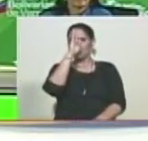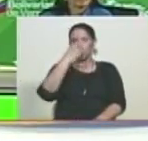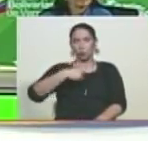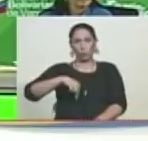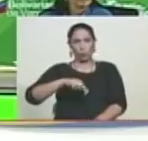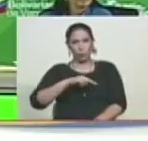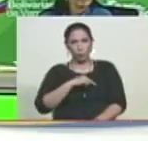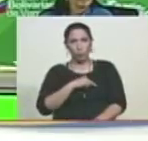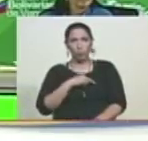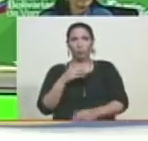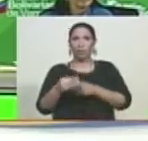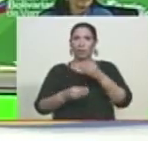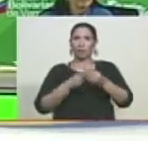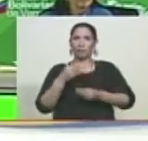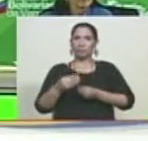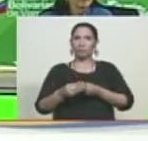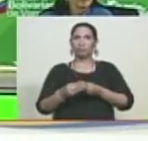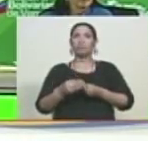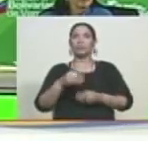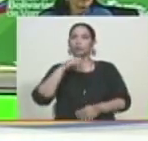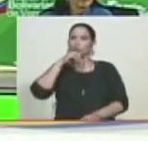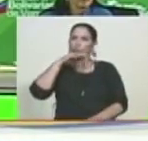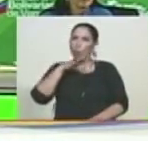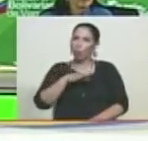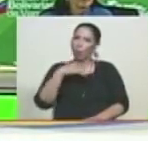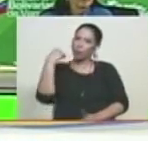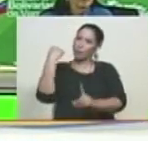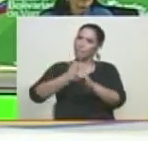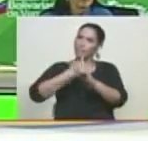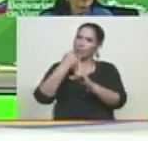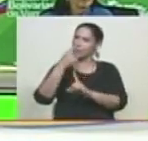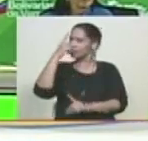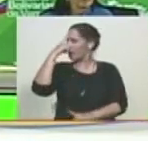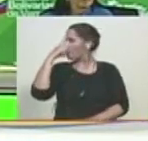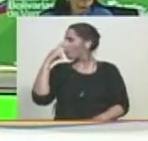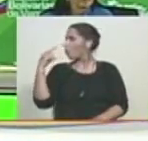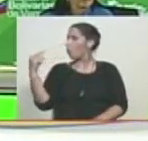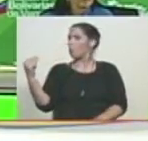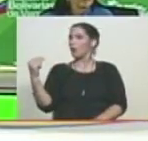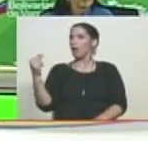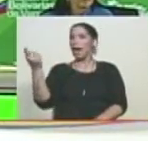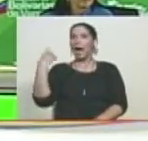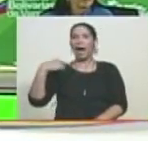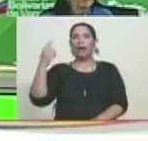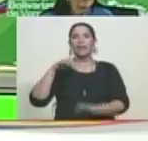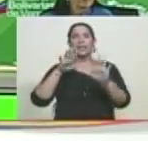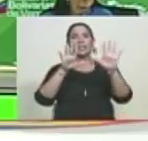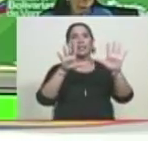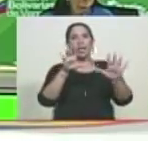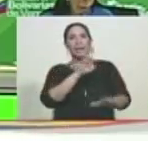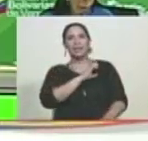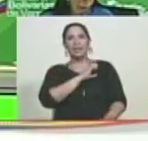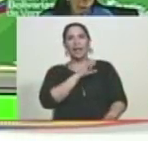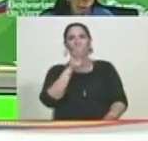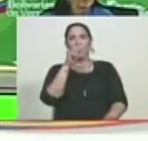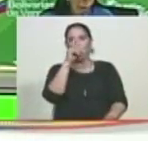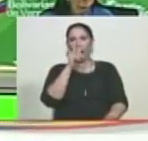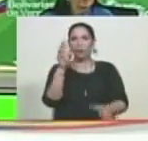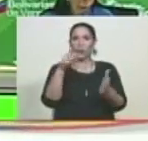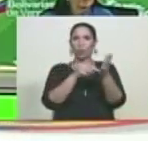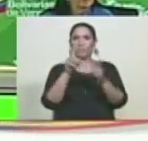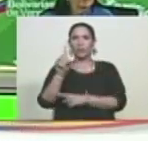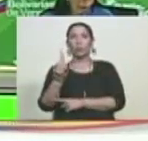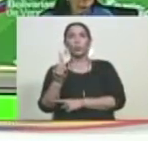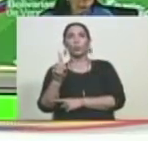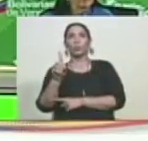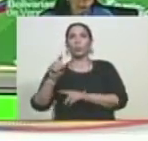retomando el hilo histórico, la causa histórica de Zamora, aquel 10 de enero del año 2001, donde